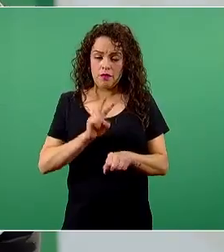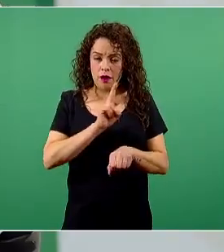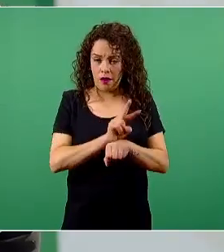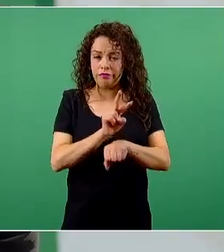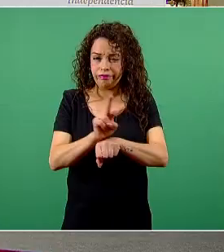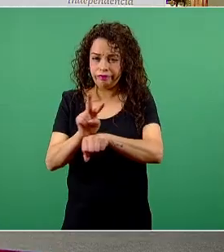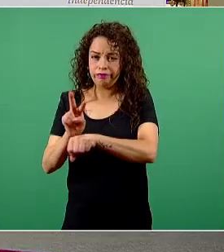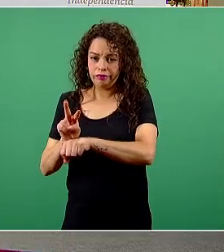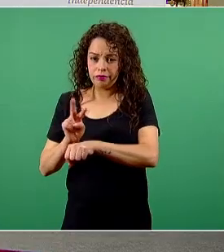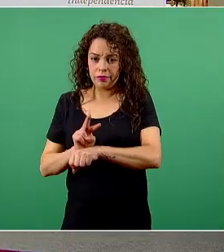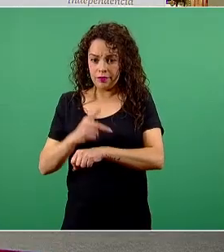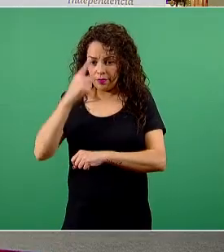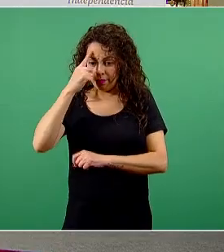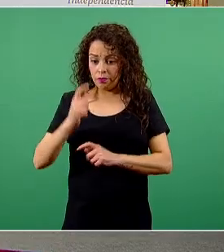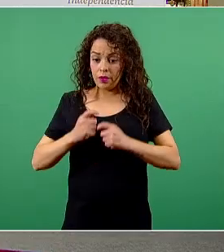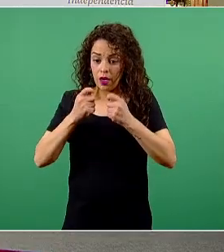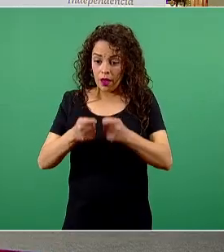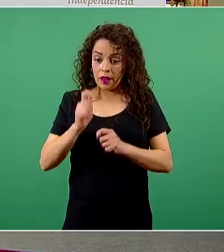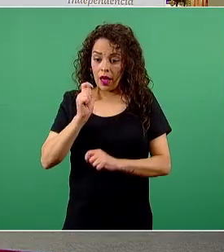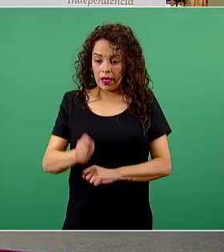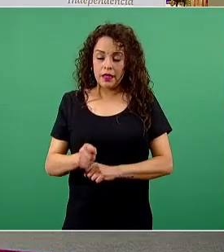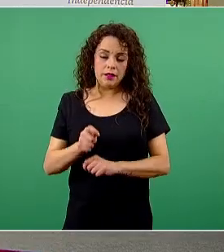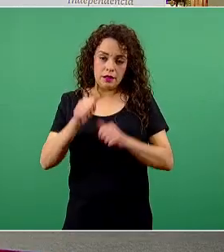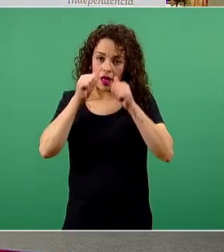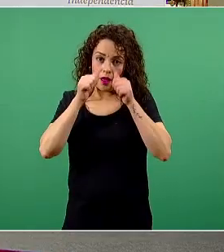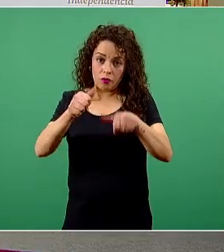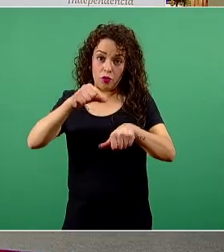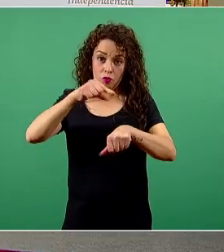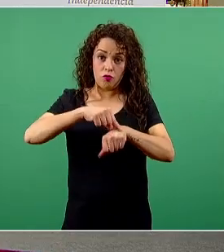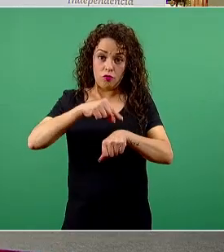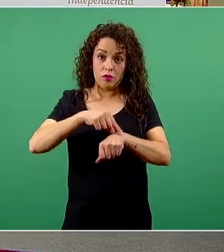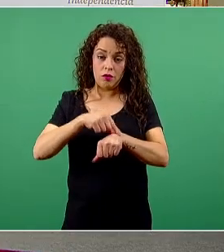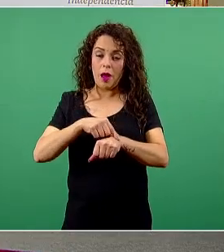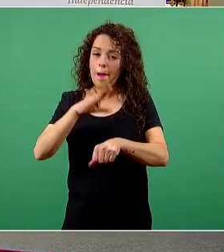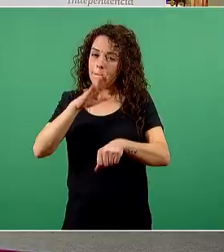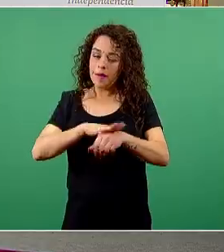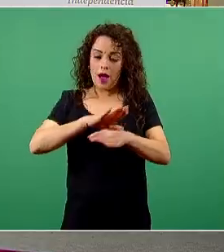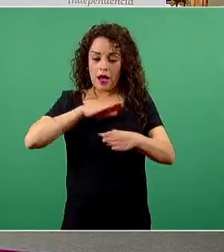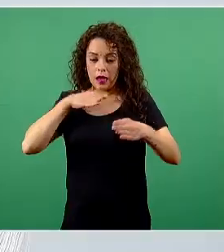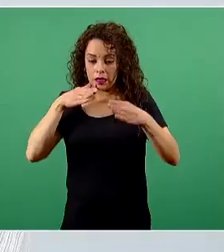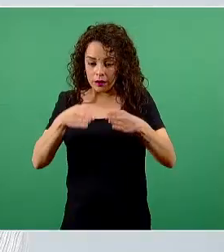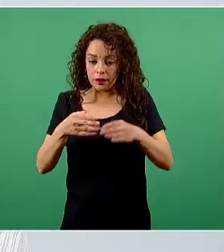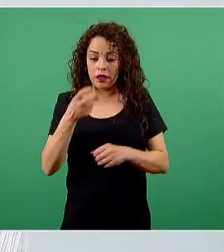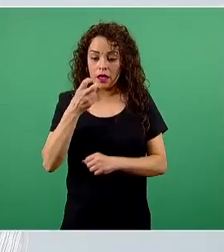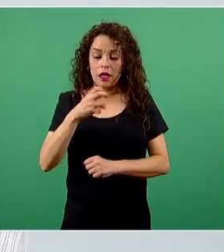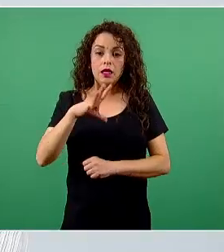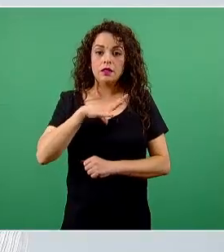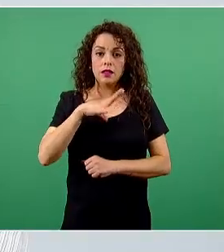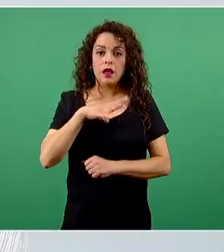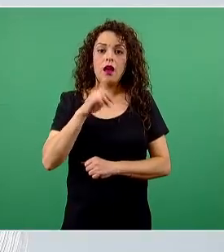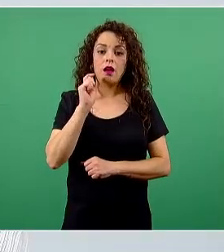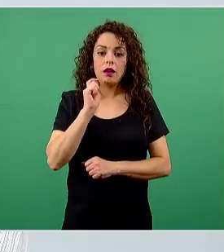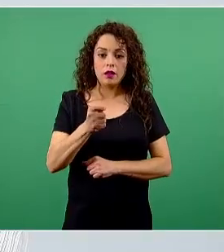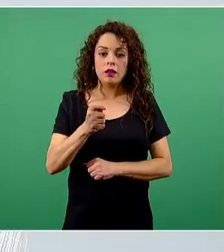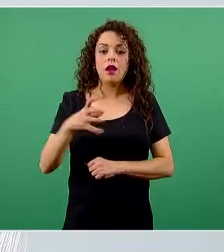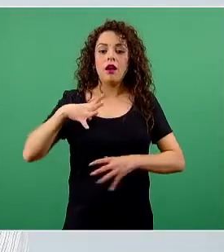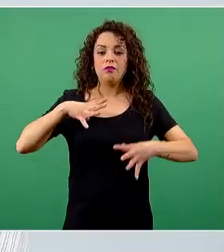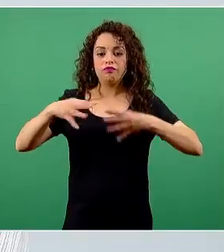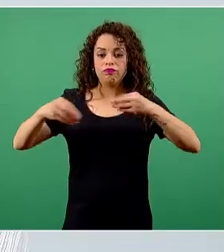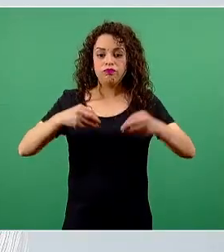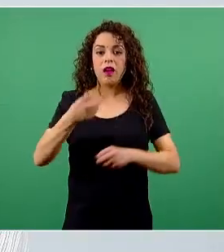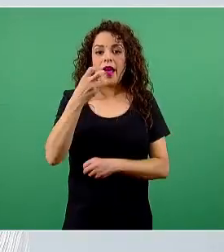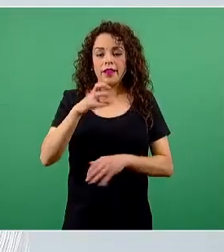la atención médica se enfoquen en estas áreas en donde potencialmente ya tenemos la presencia y la circulación